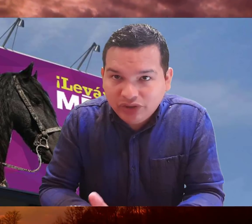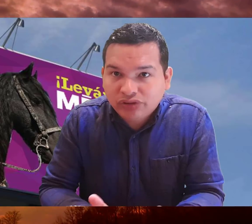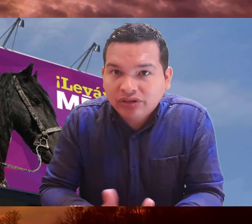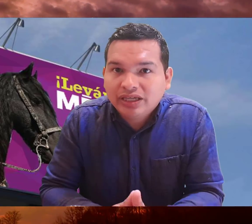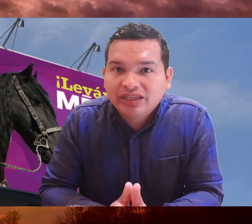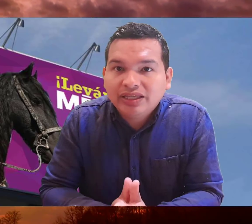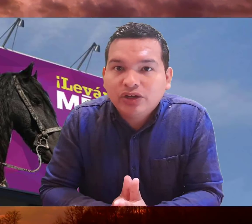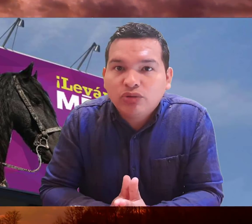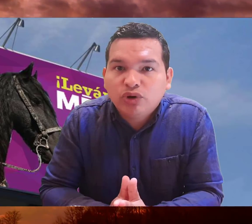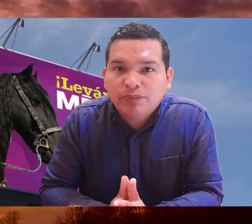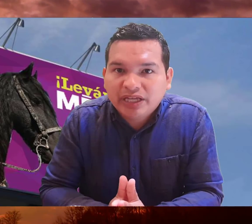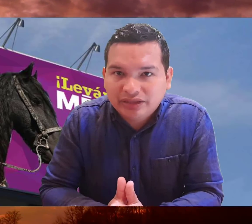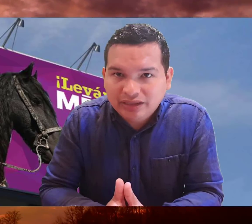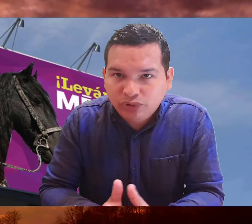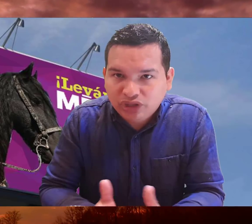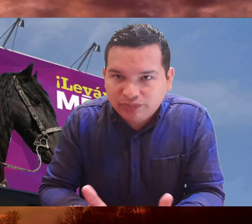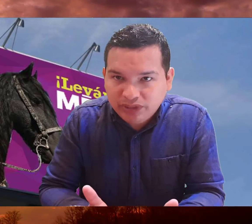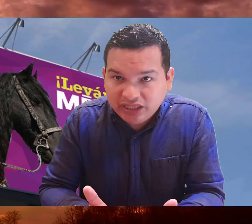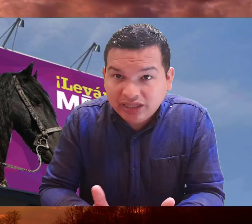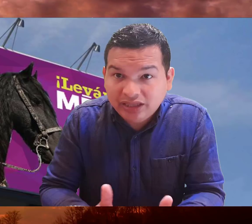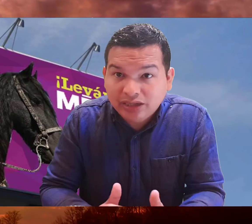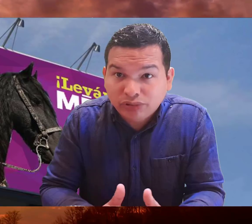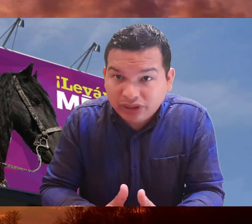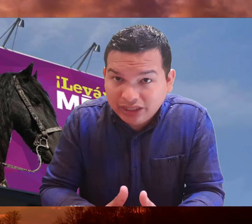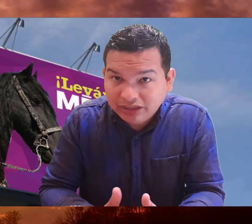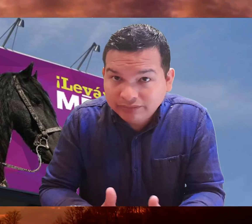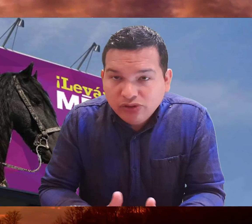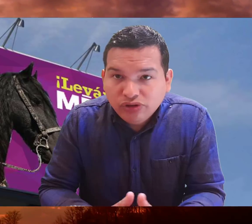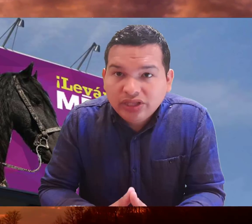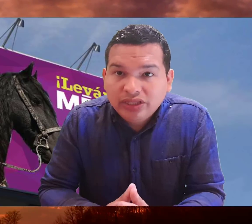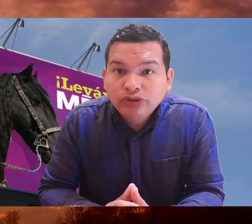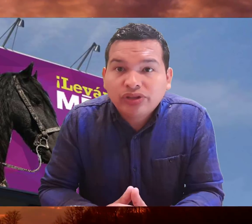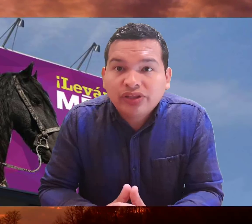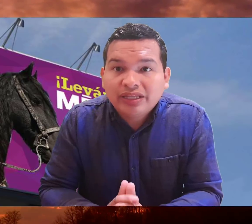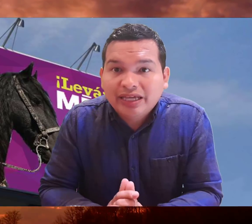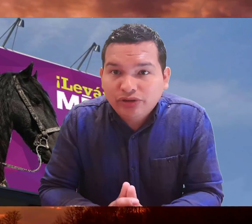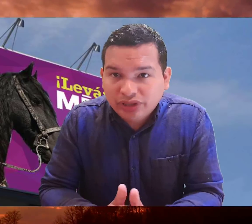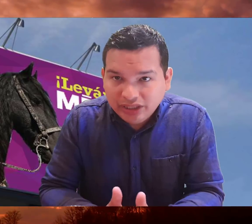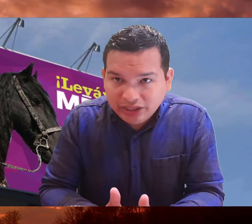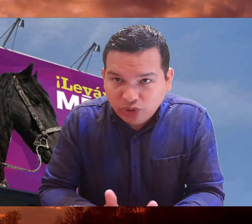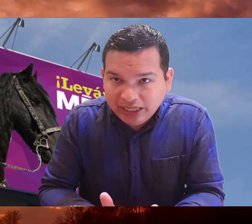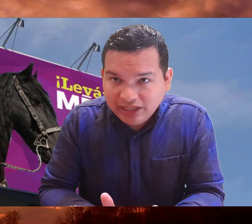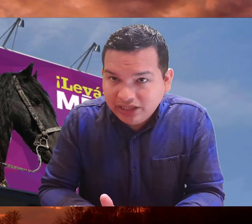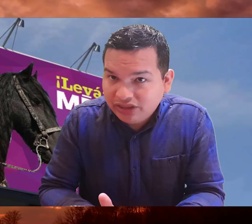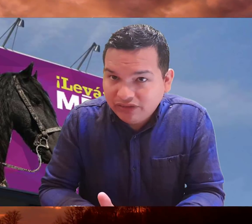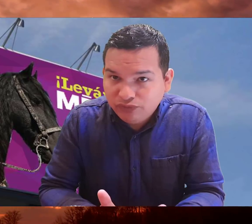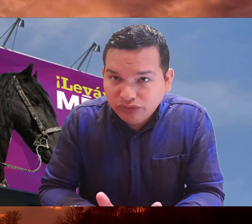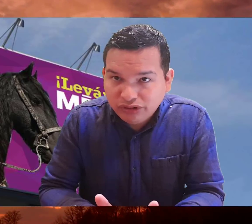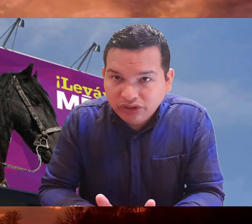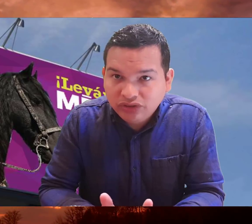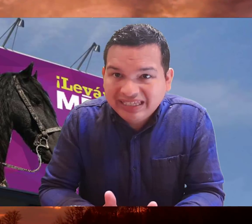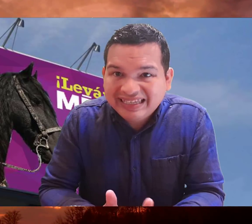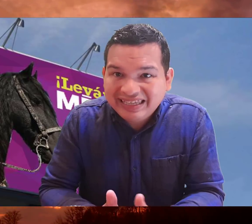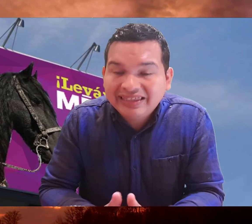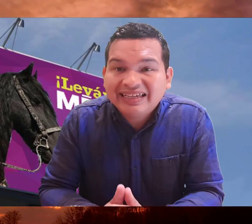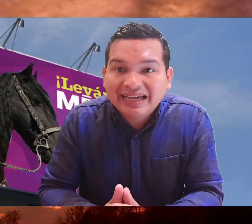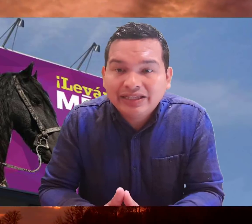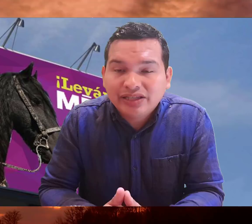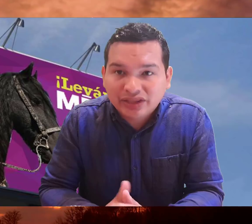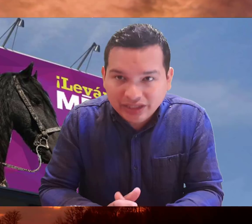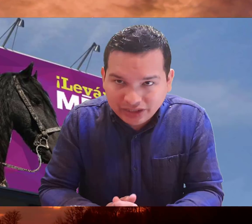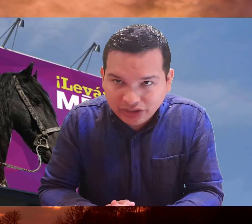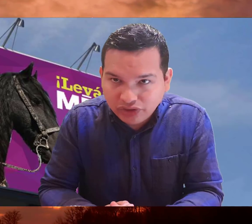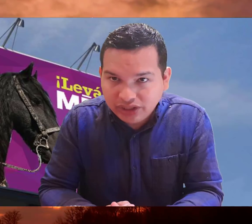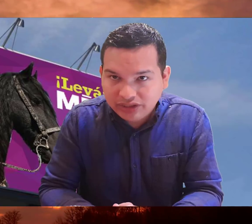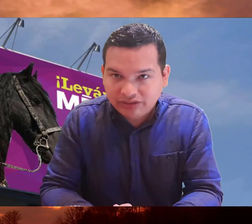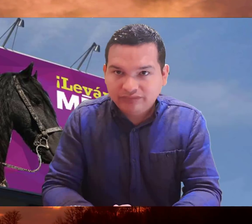de videos que tienen como objetivo explicarle a usted los distintos escenarios electorales en función de quién gane